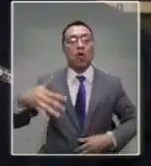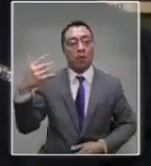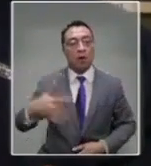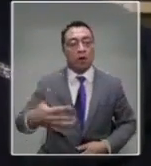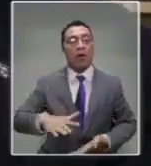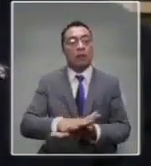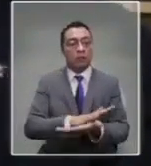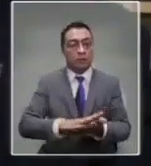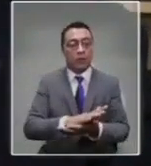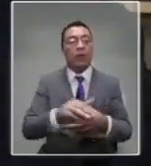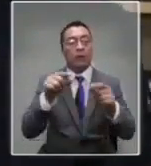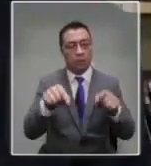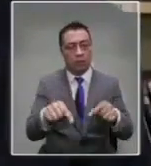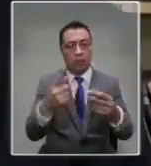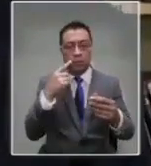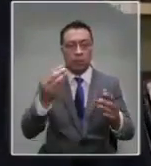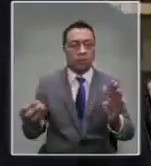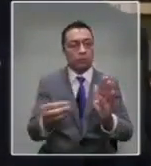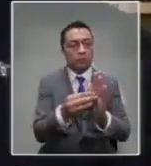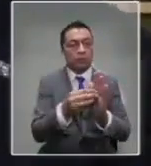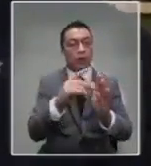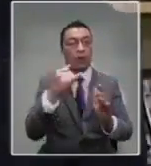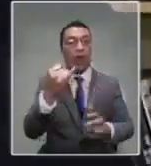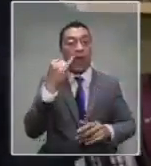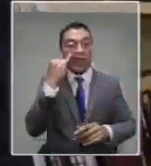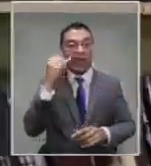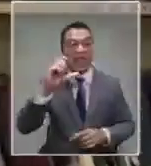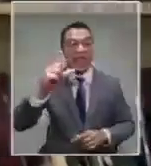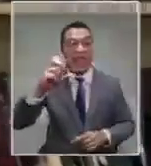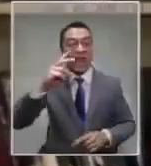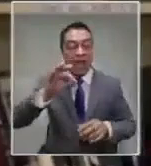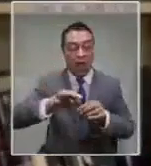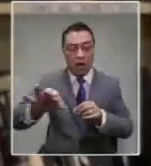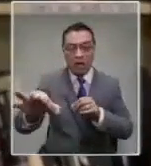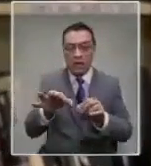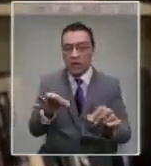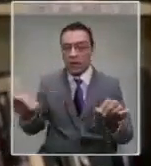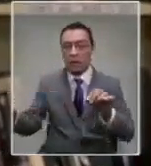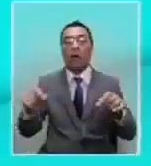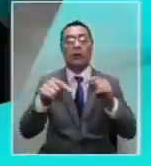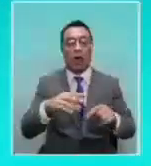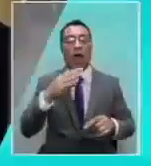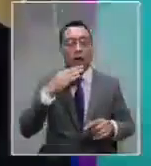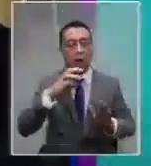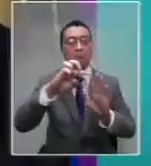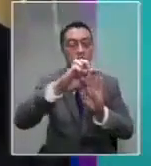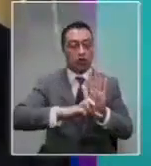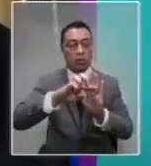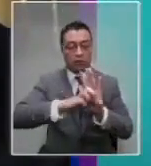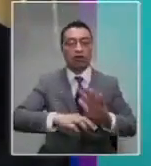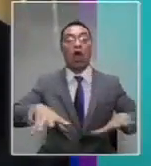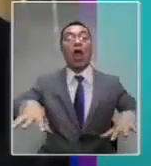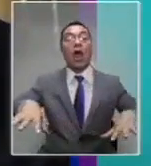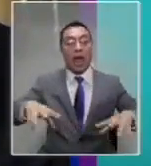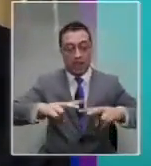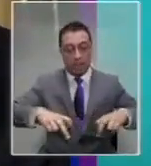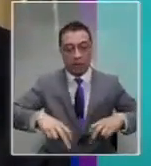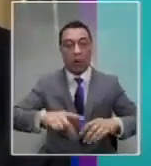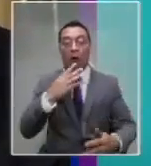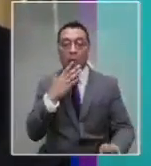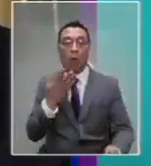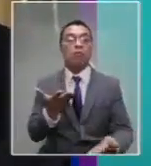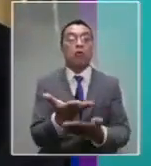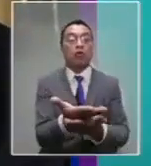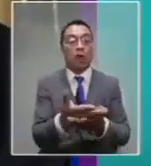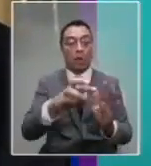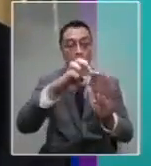muy importantes, por ejemplo, como la migración. En el área de la ingeniería también estamos preparando proyectos de investigación, estamos